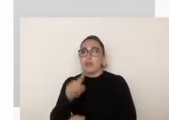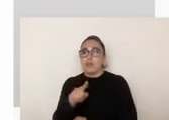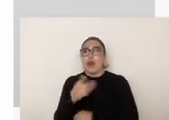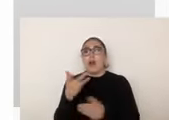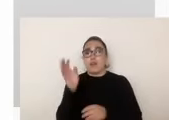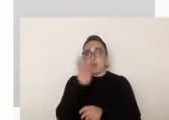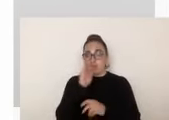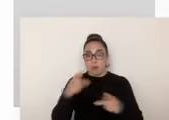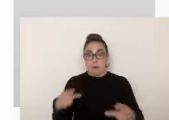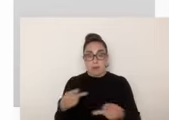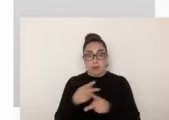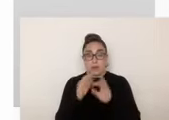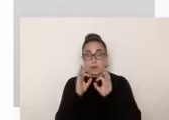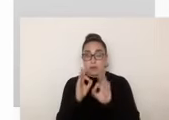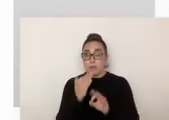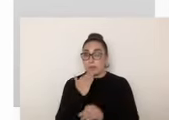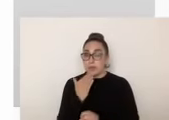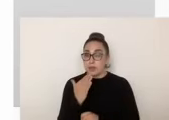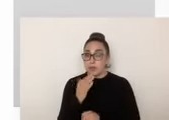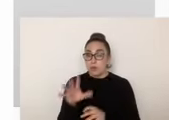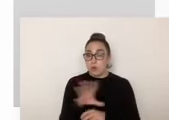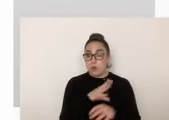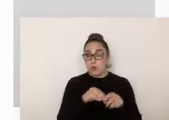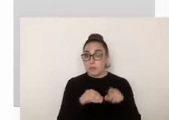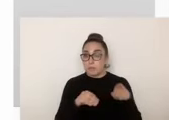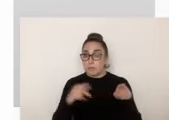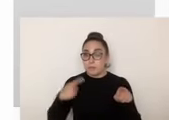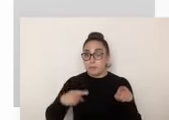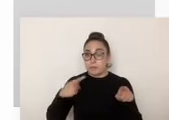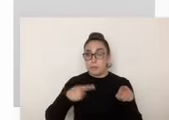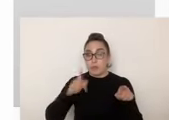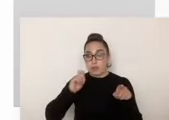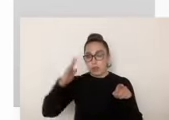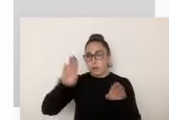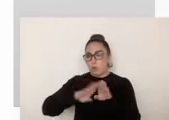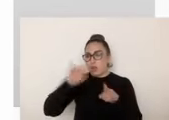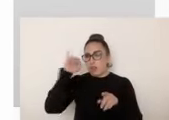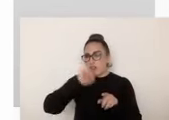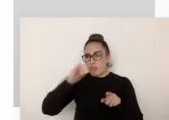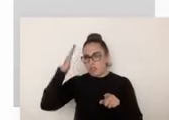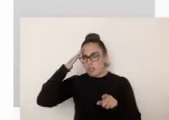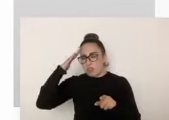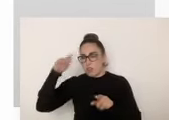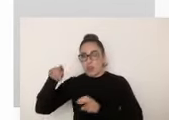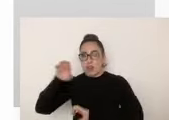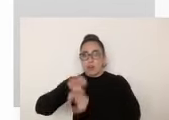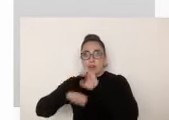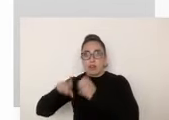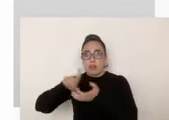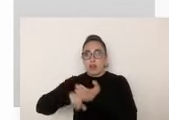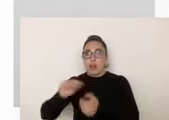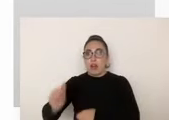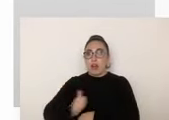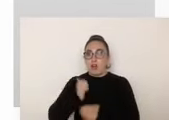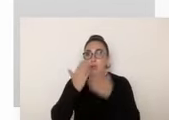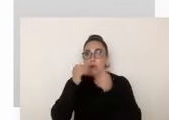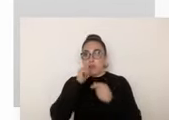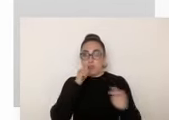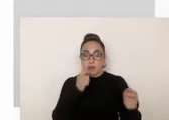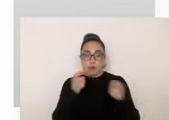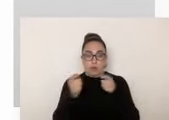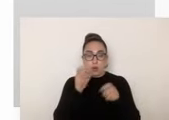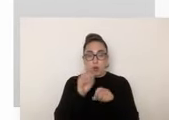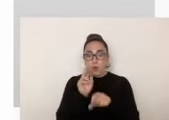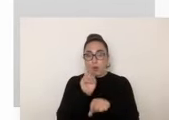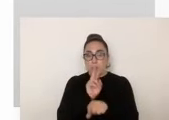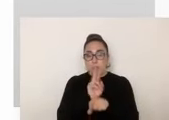pasado, y aunque haya pasado porque una persona muy arriba en la empresa se aprovechó de que no había controles para ese rango de